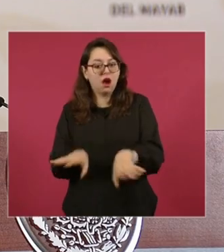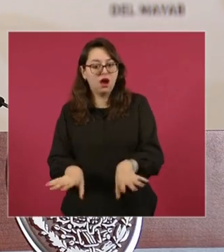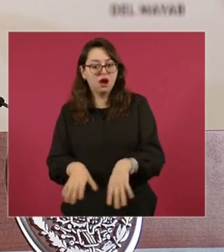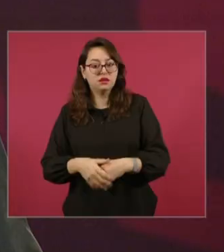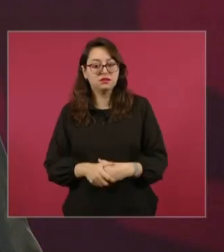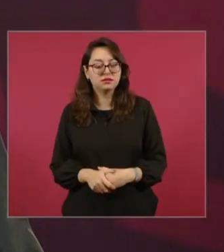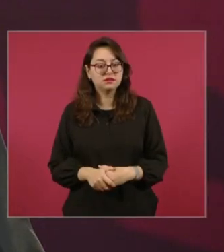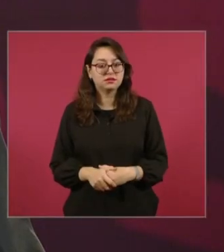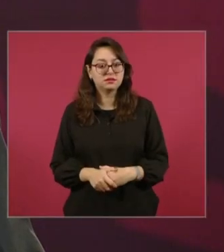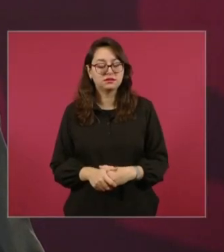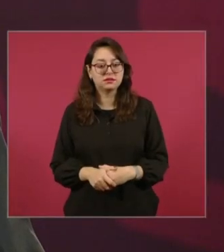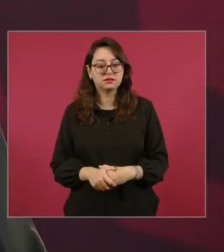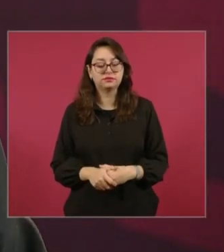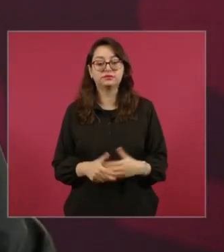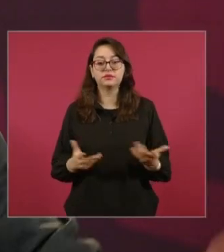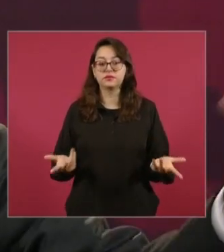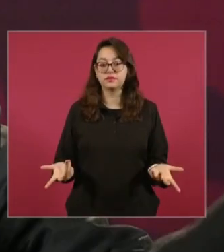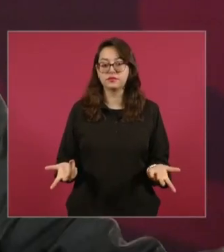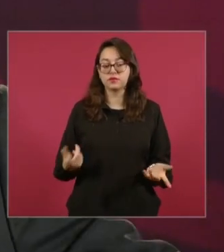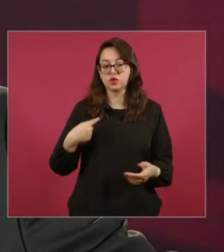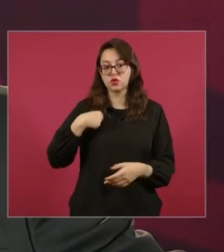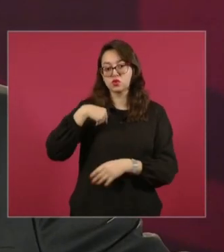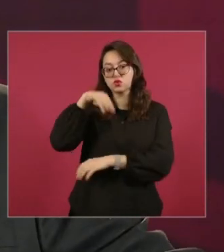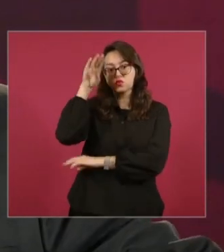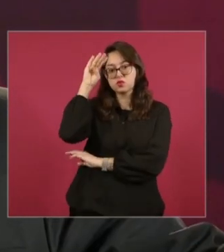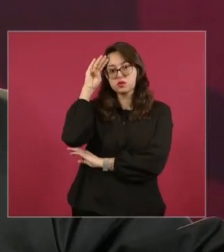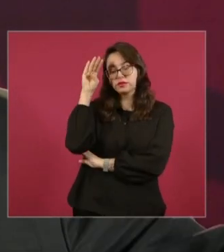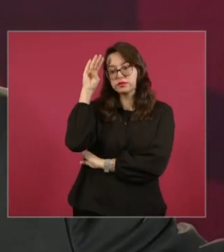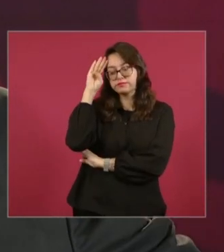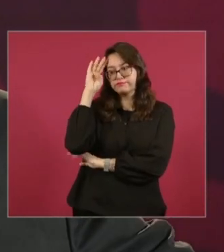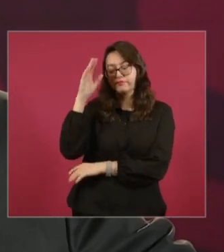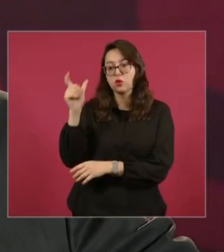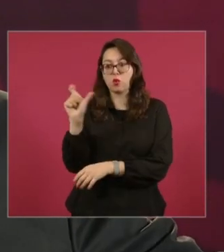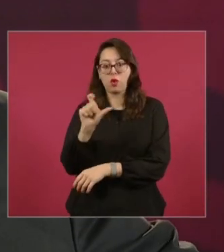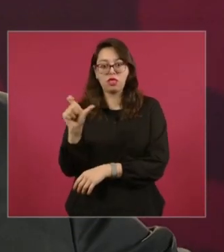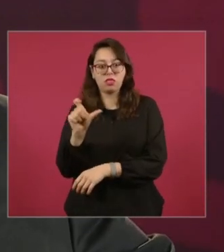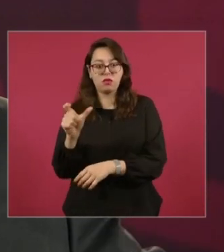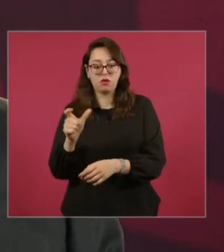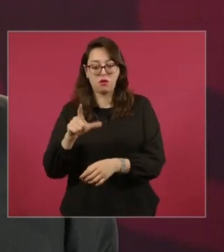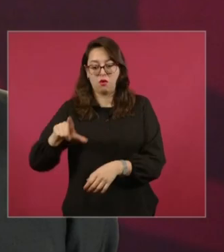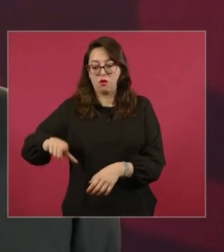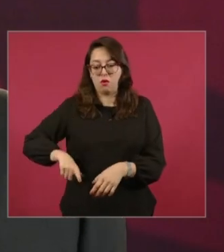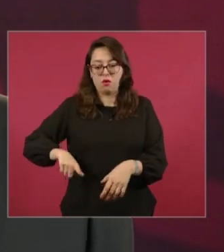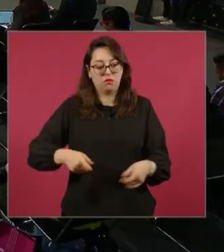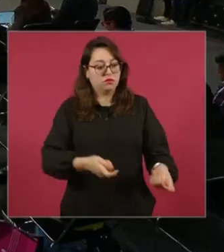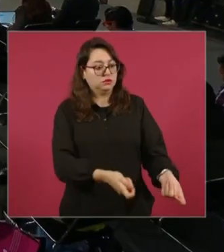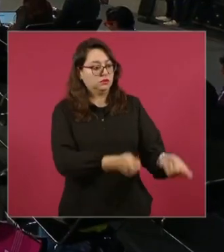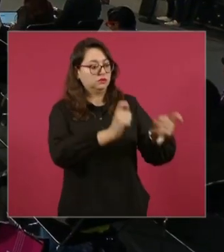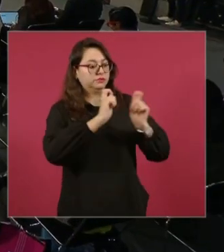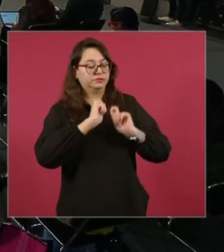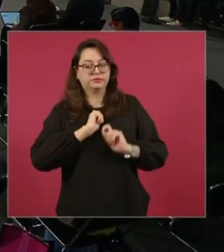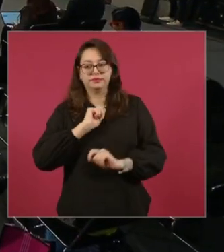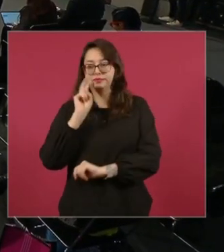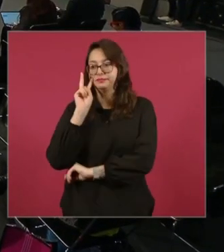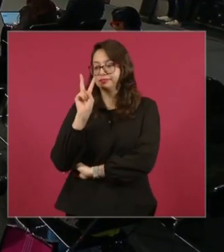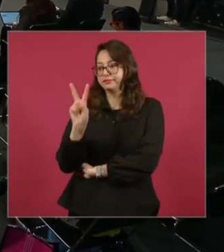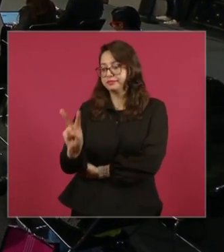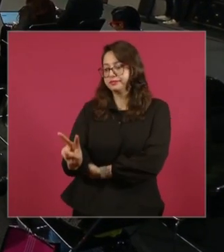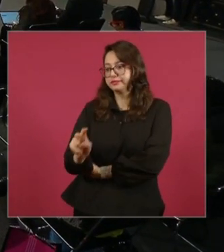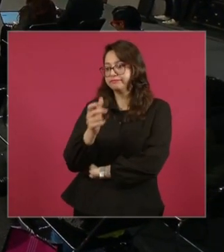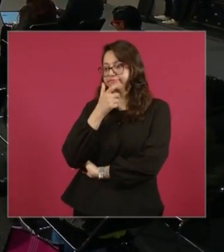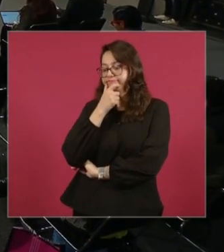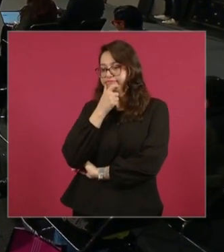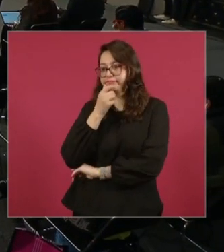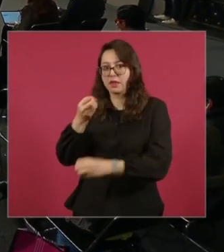que decidir dejar los tanques ahí y todo lo que se había comprado o